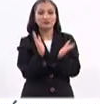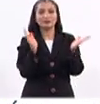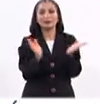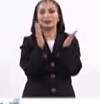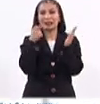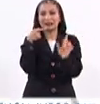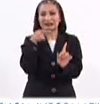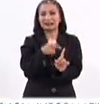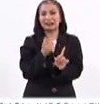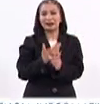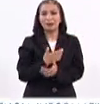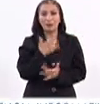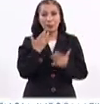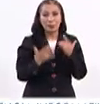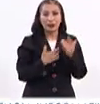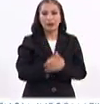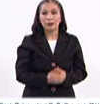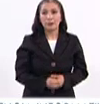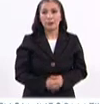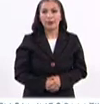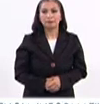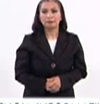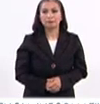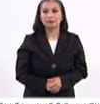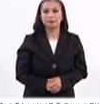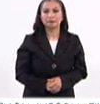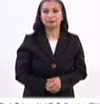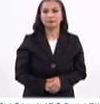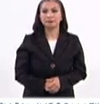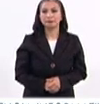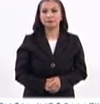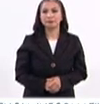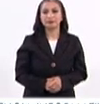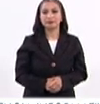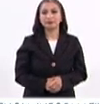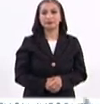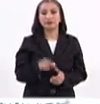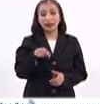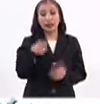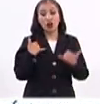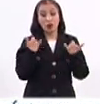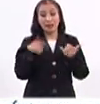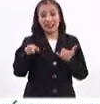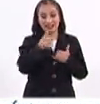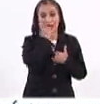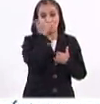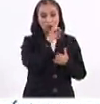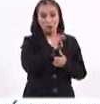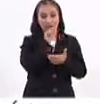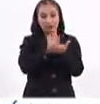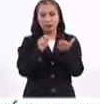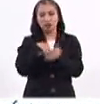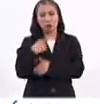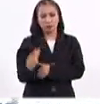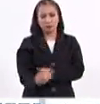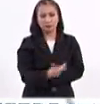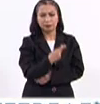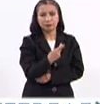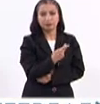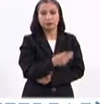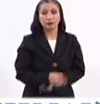el eje central de esta inspiración que impulsó precisamente que jóvenes estudiantes pudieran escribir. A mí me gustaría